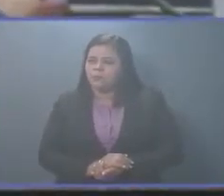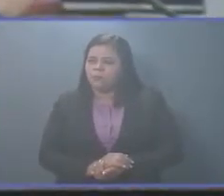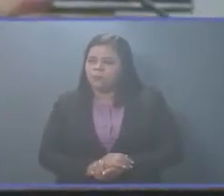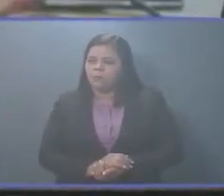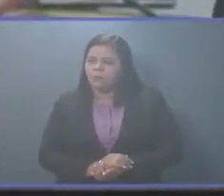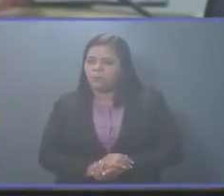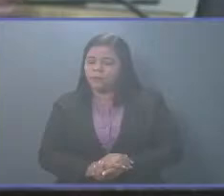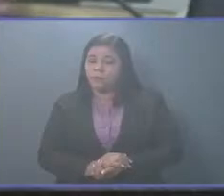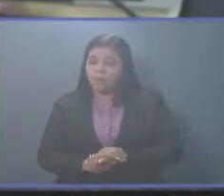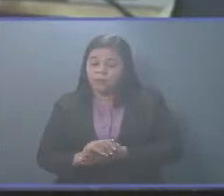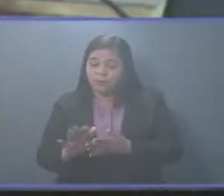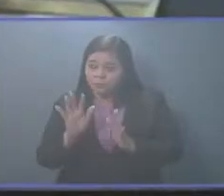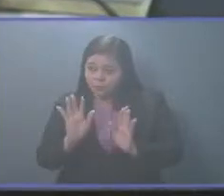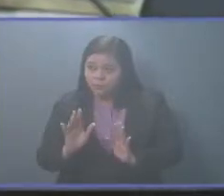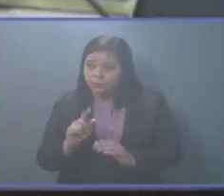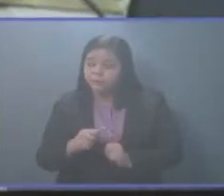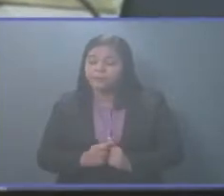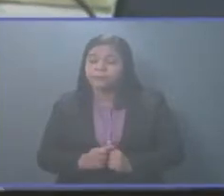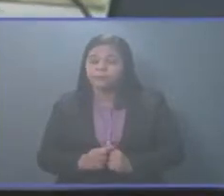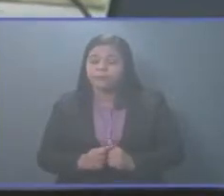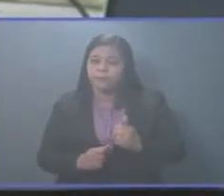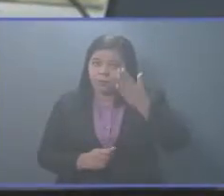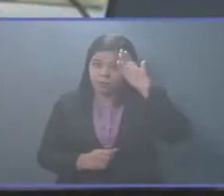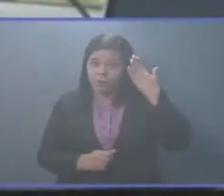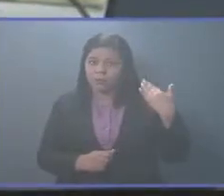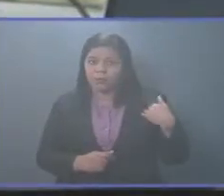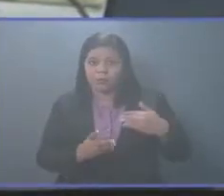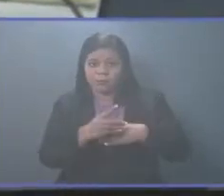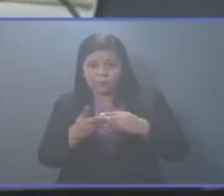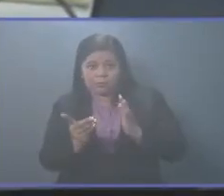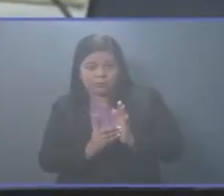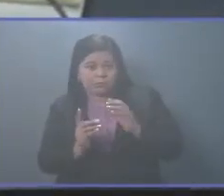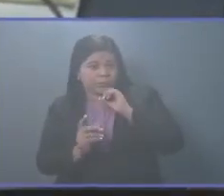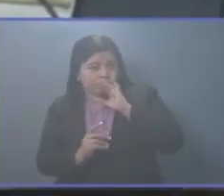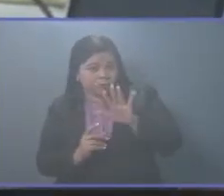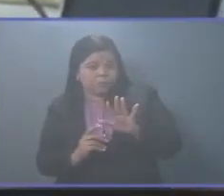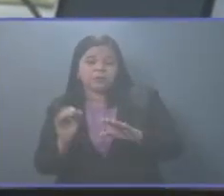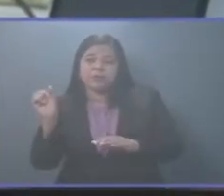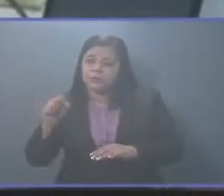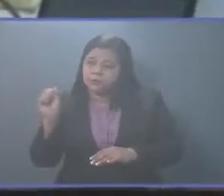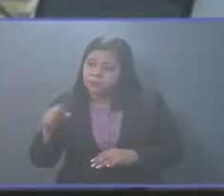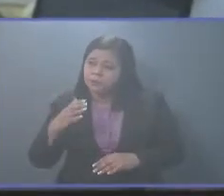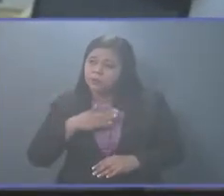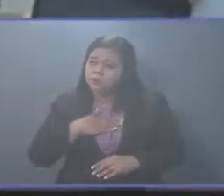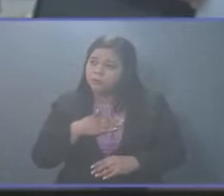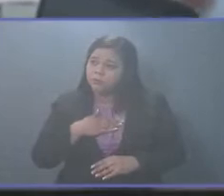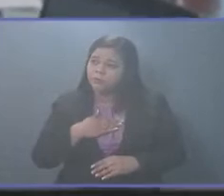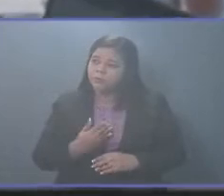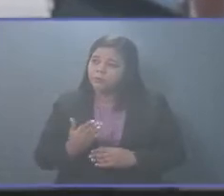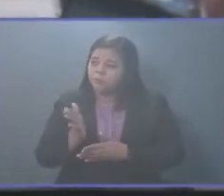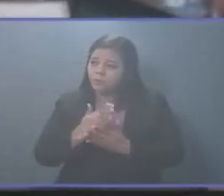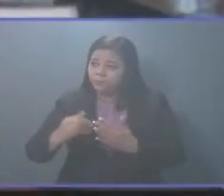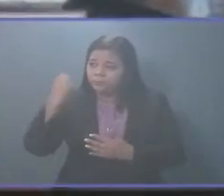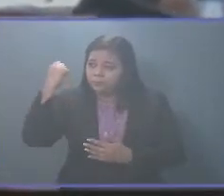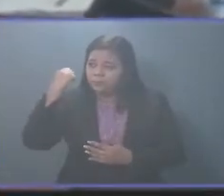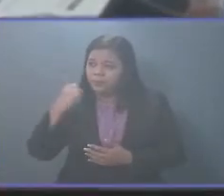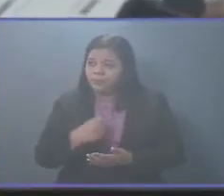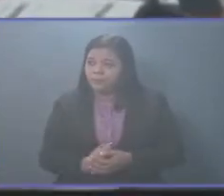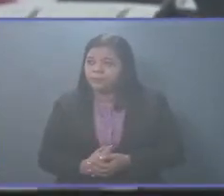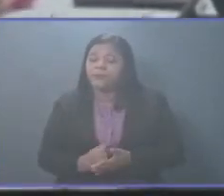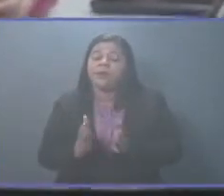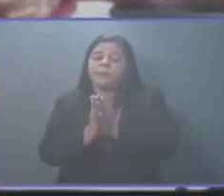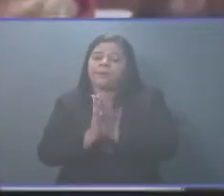Si quieren ampliar. Sí, yo abordando lo que decía mi colega Ricardo, yo creo que va a ser muy importante para los próximos